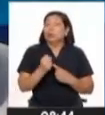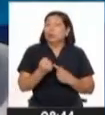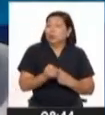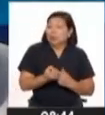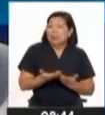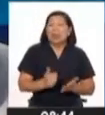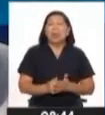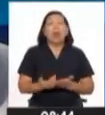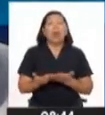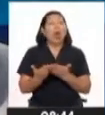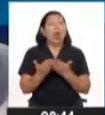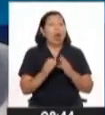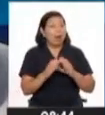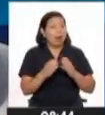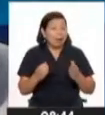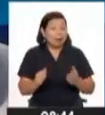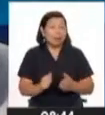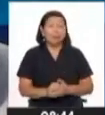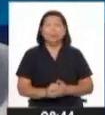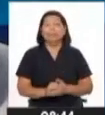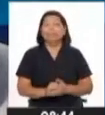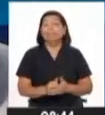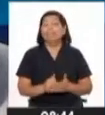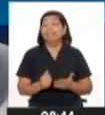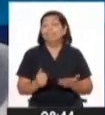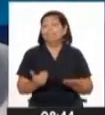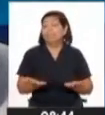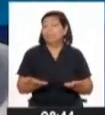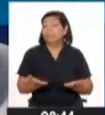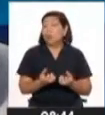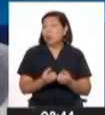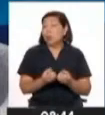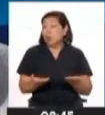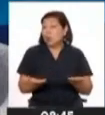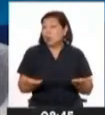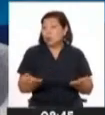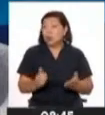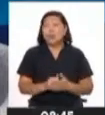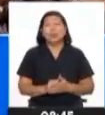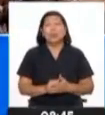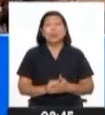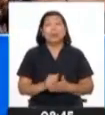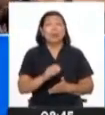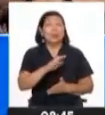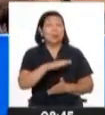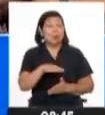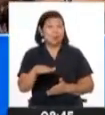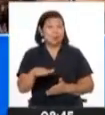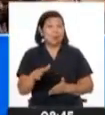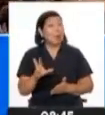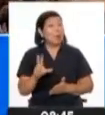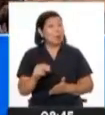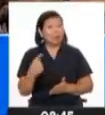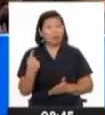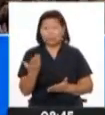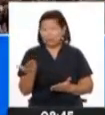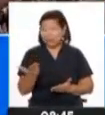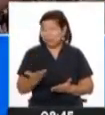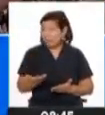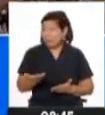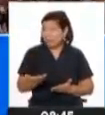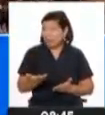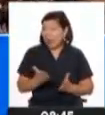social, escolar, ¿no? Hay muchos medios en los que los niños pueden no solamente